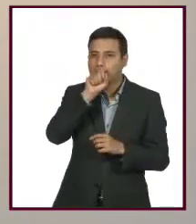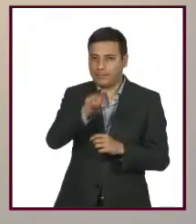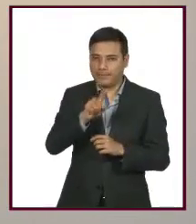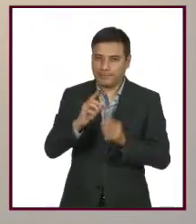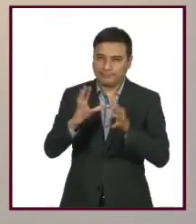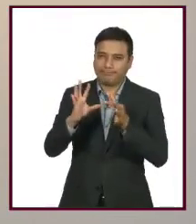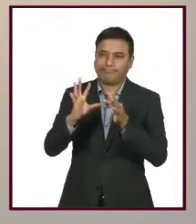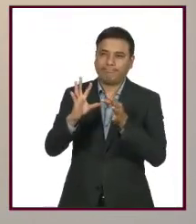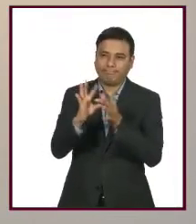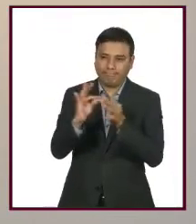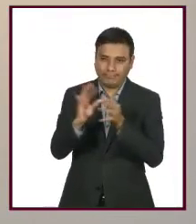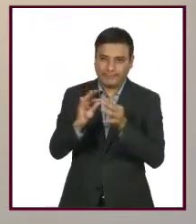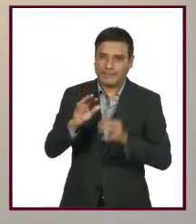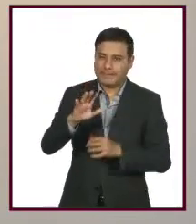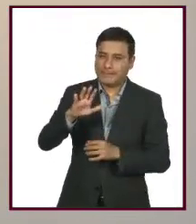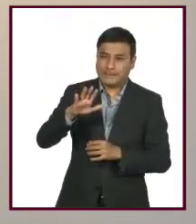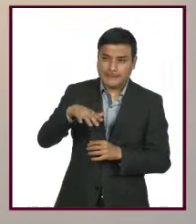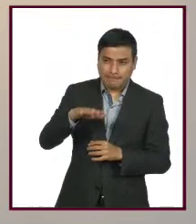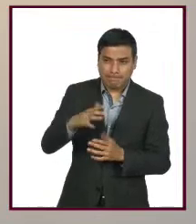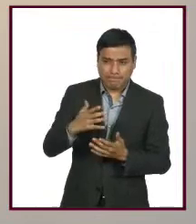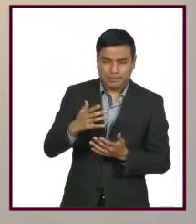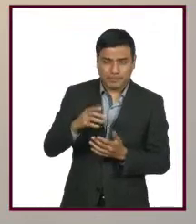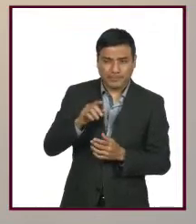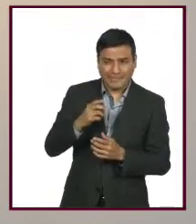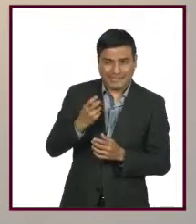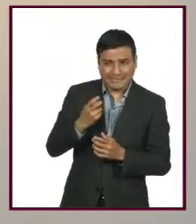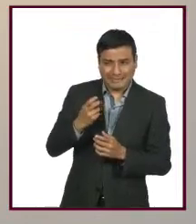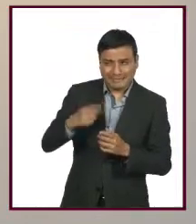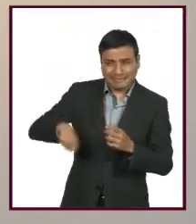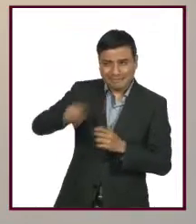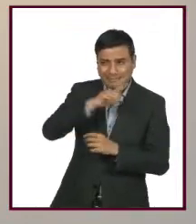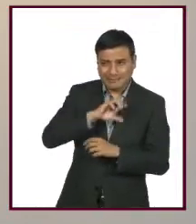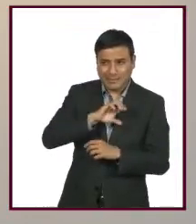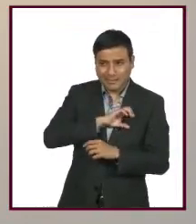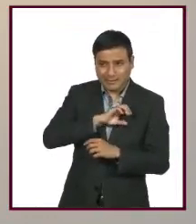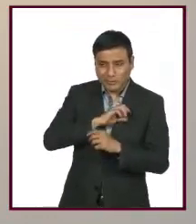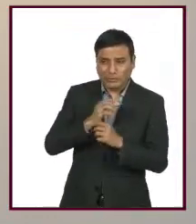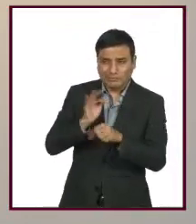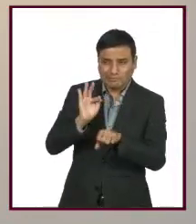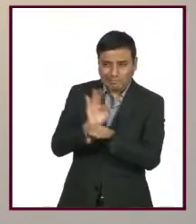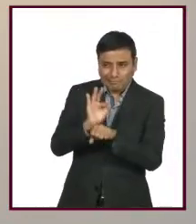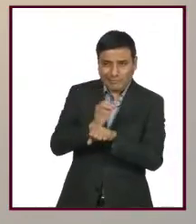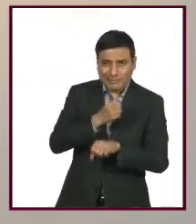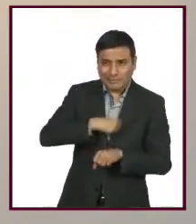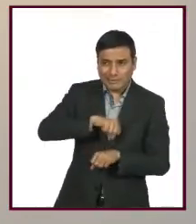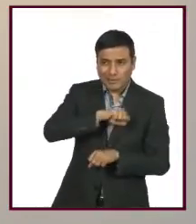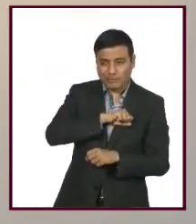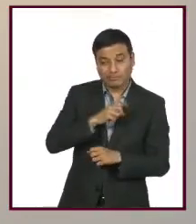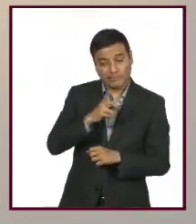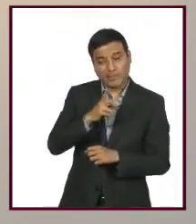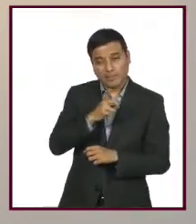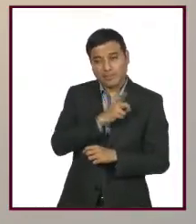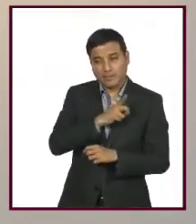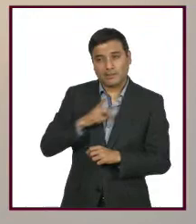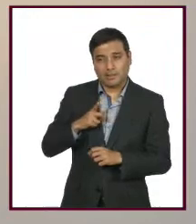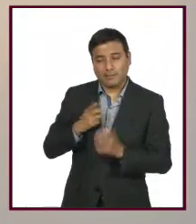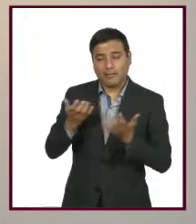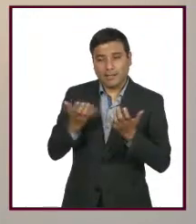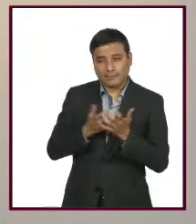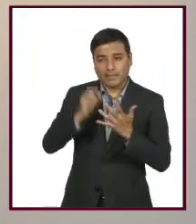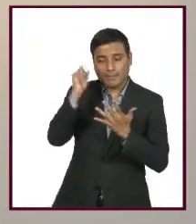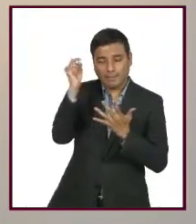saber a la o el adolescente, ¿no? Que esto es por su bien y por su salud, y que pues se van a tener que hacer